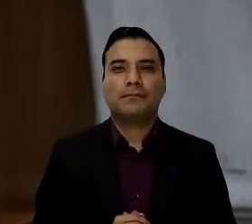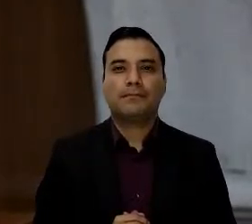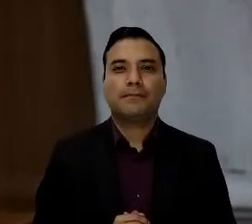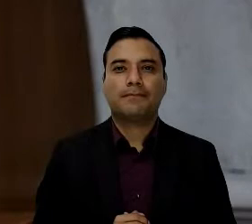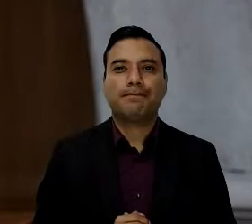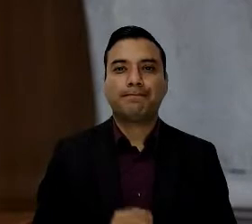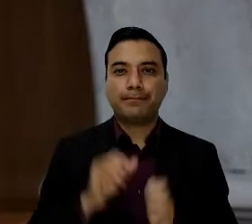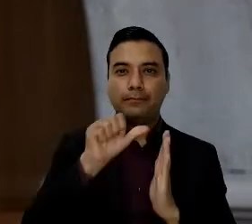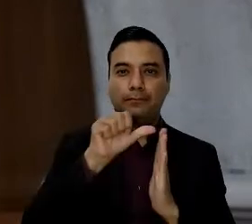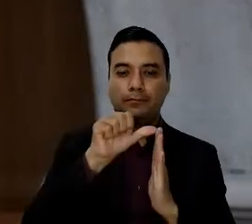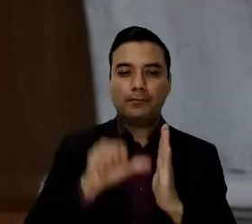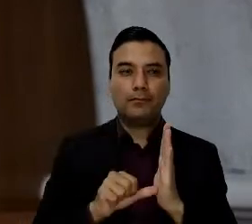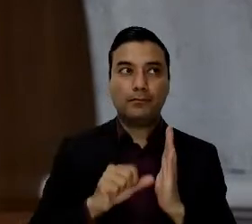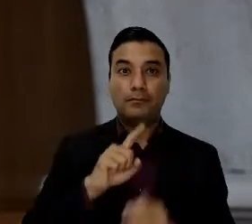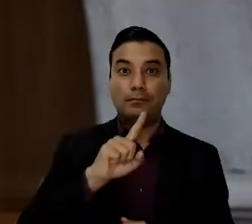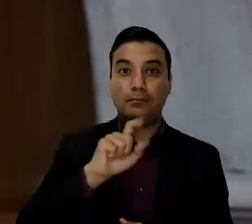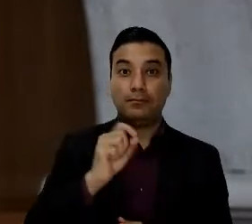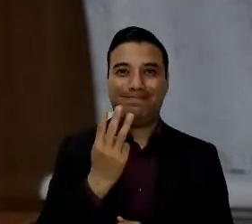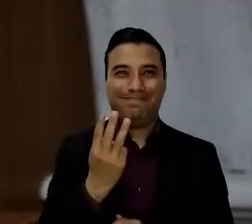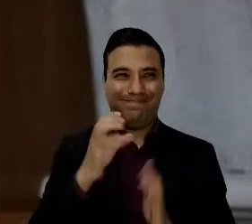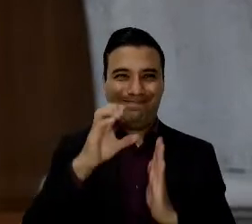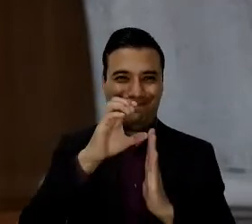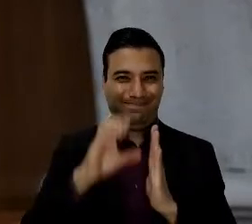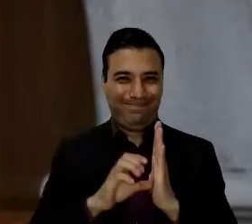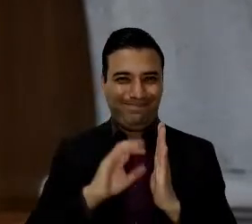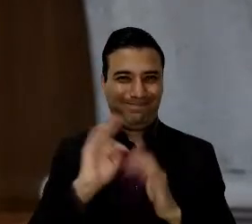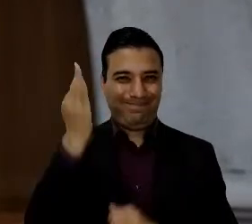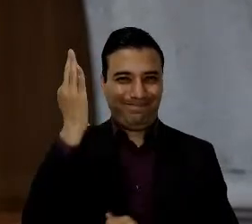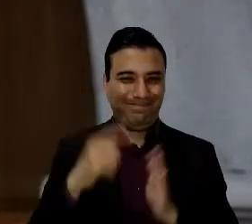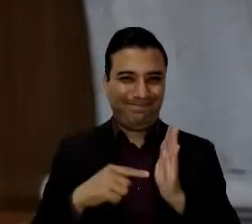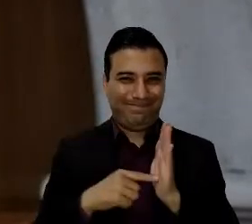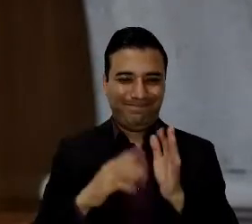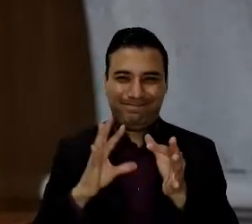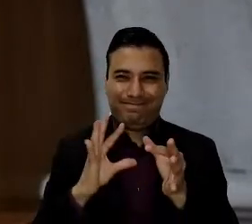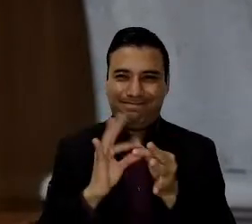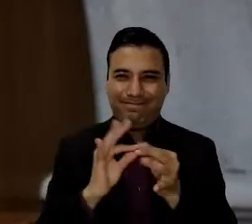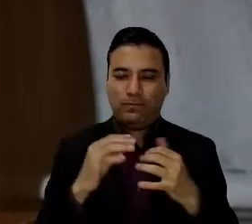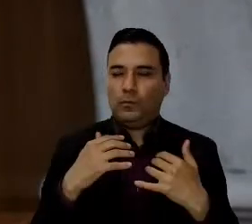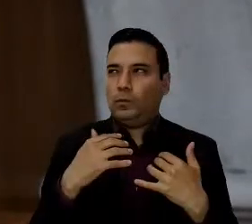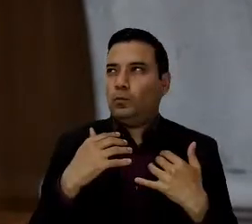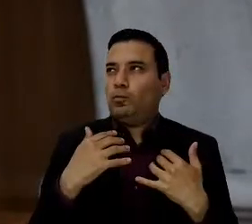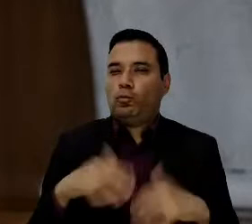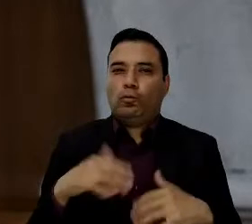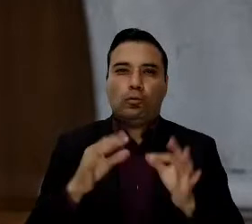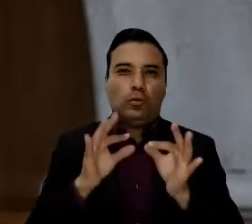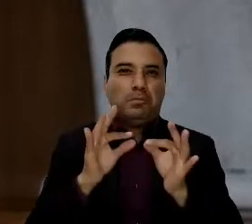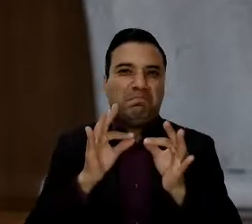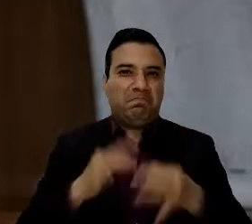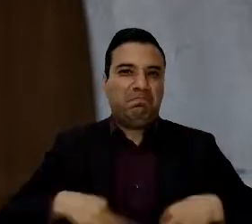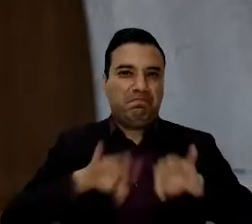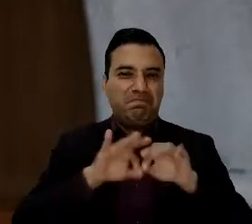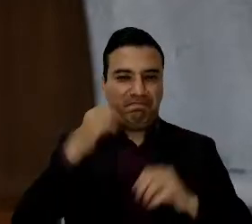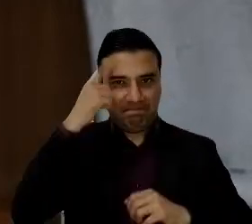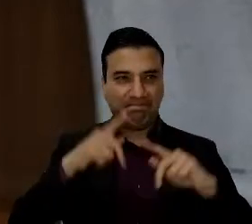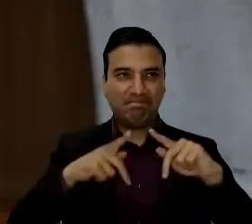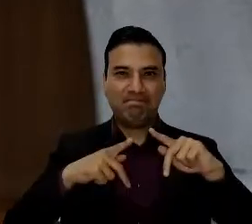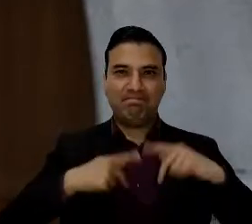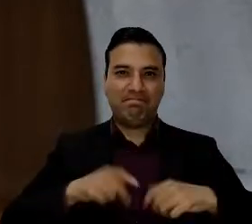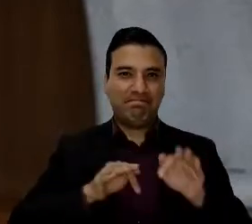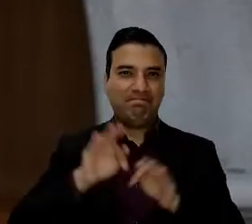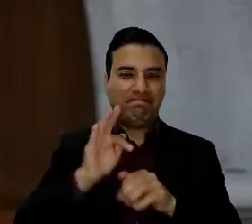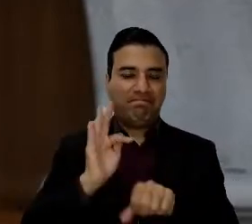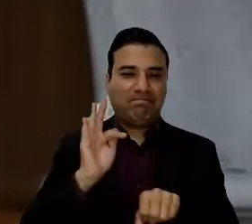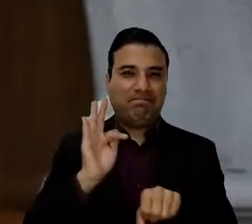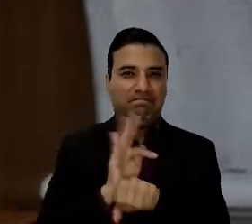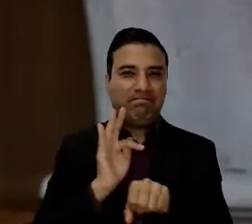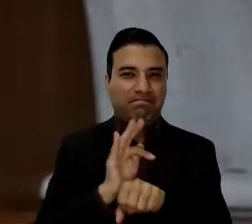Sin duda, el artículo 123 de la Constitución Federal representa, además de una conquista para la clase trabajadora, un eje